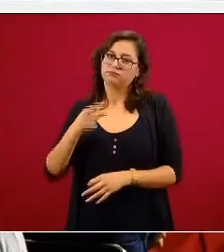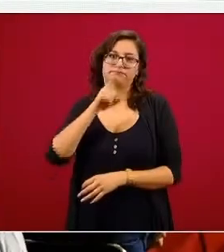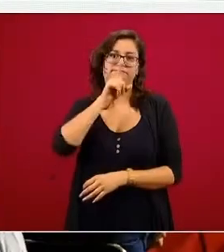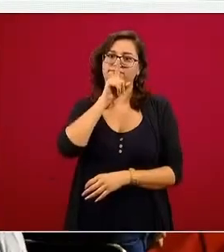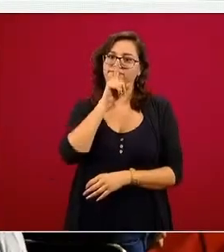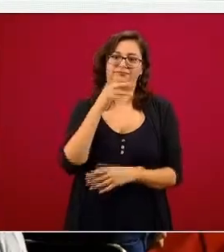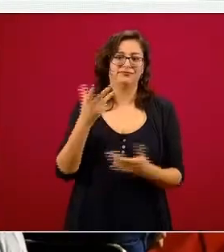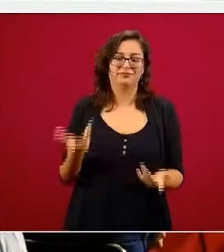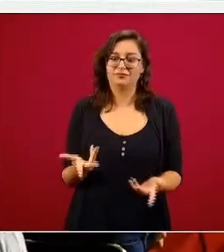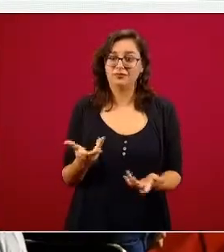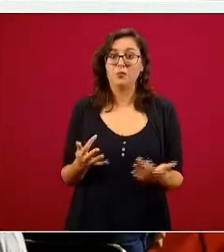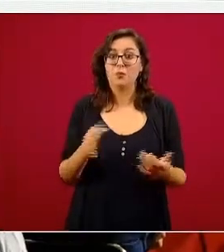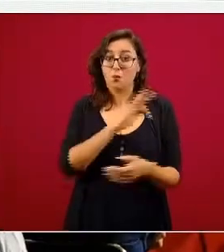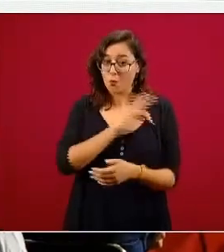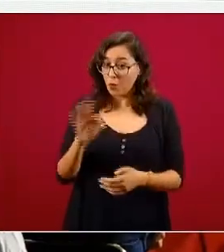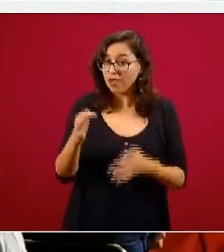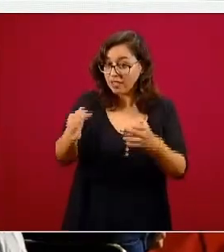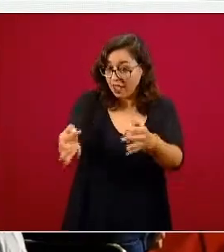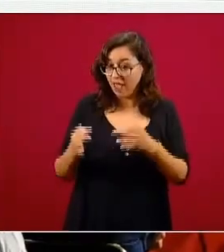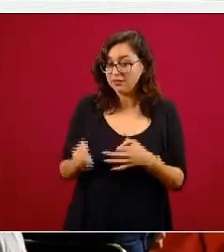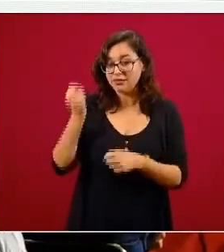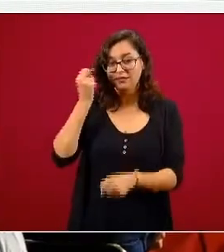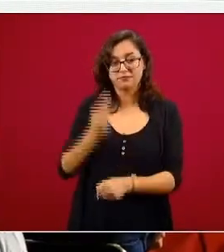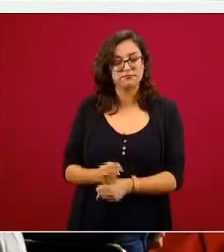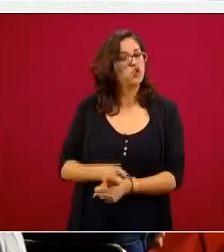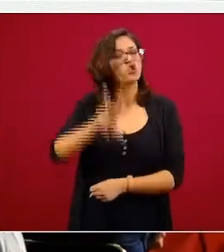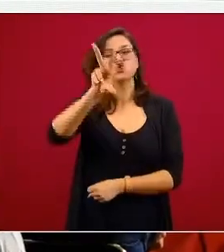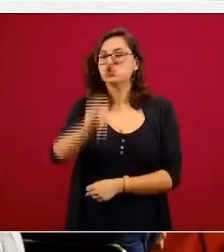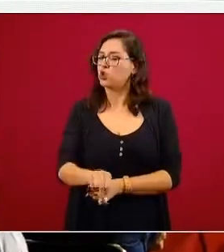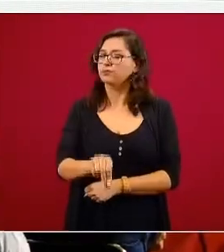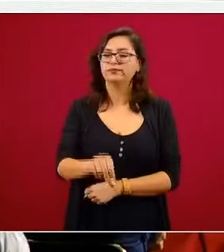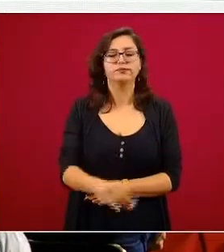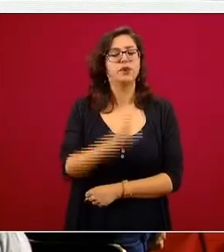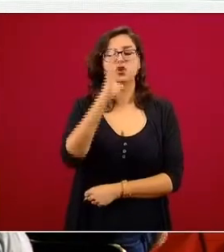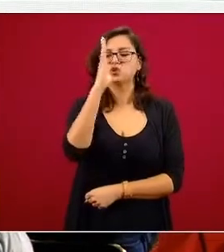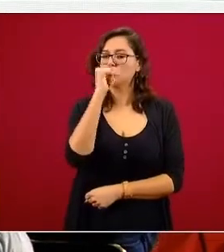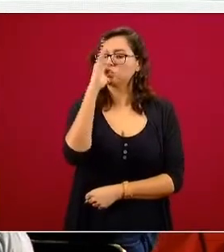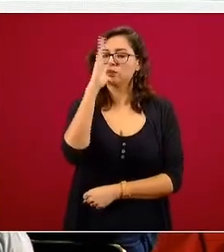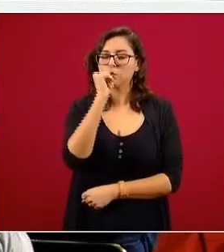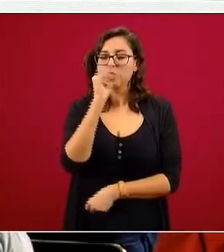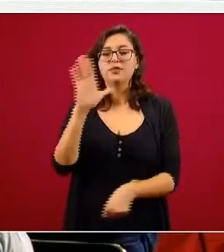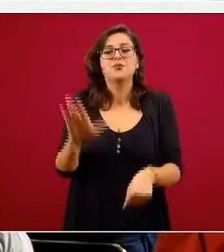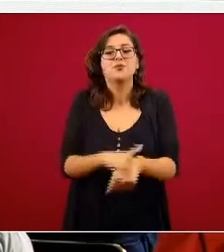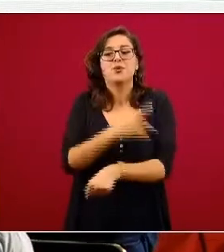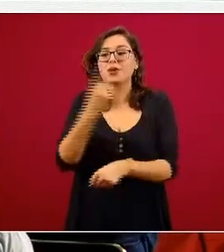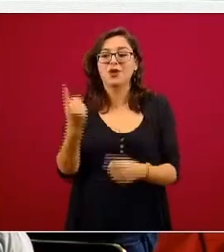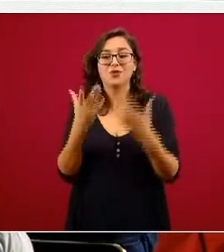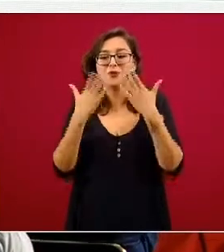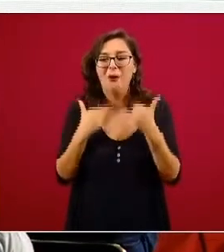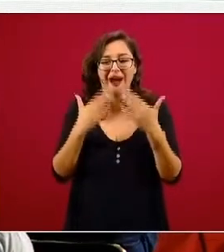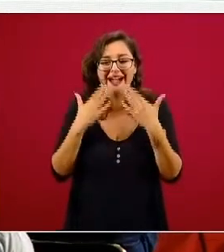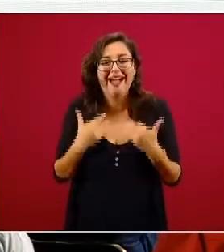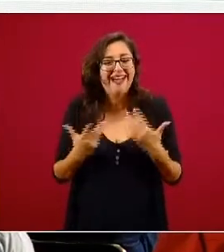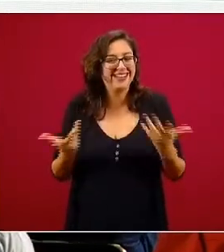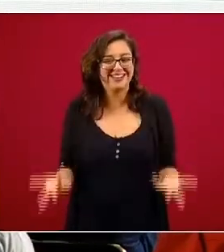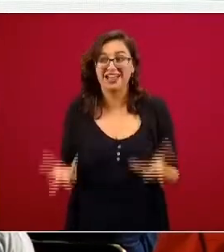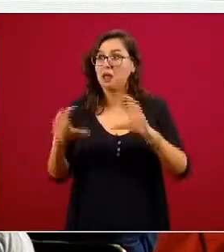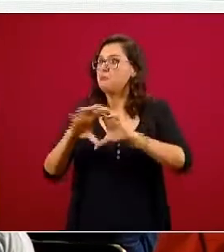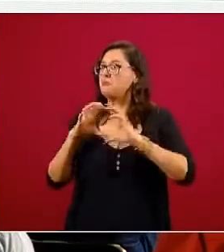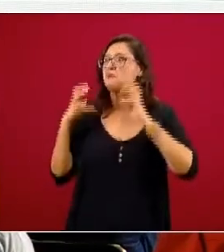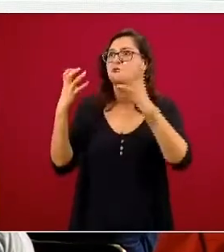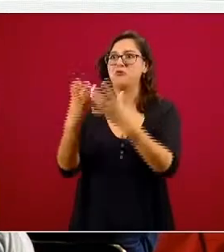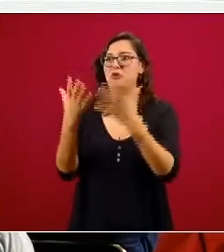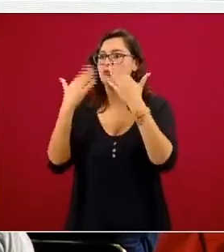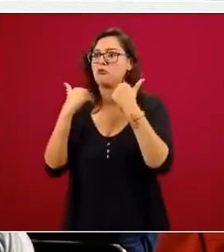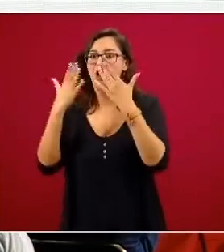¿Se puede adelantar la vacunación contra la influenza? La respuesta es no. ¿Por qué razón? Porque no existe aún la vacuna. Si